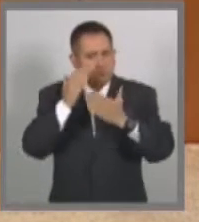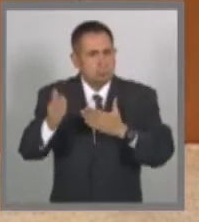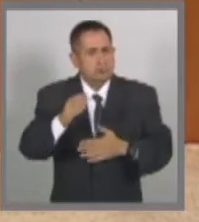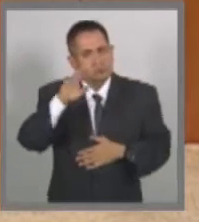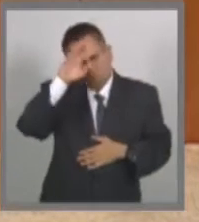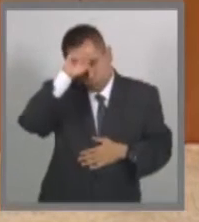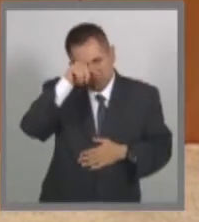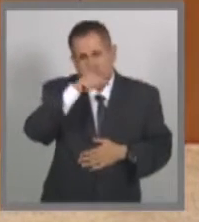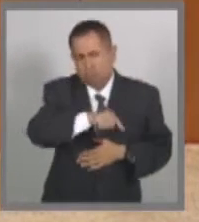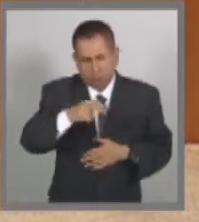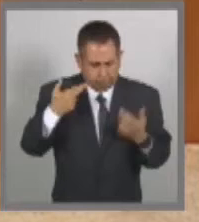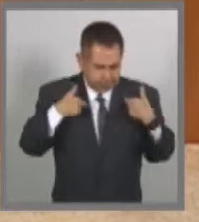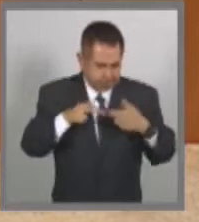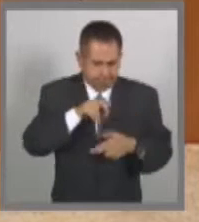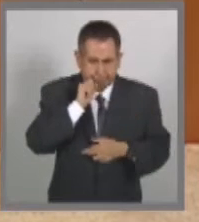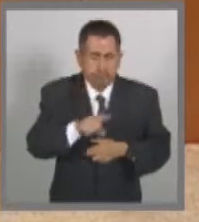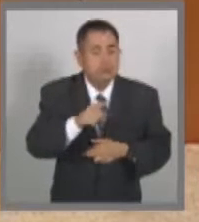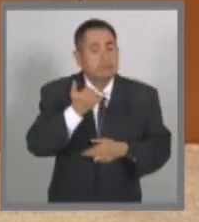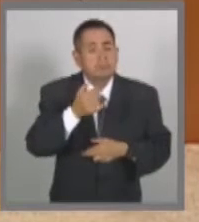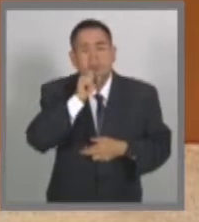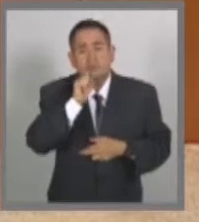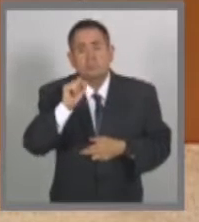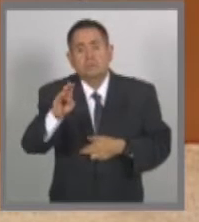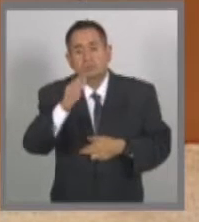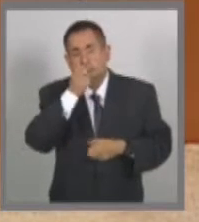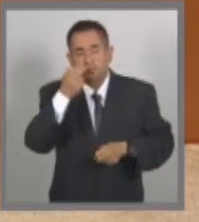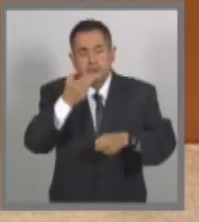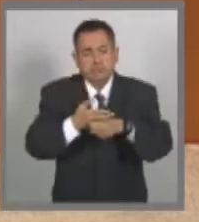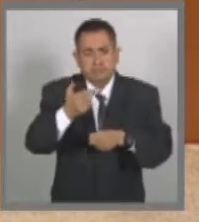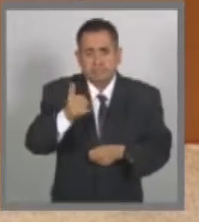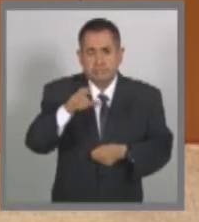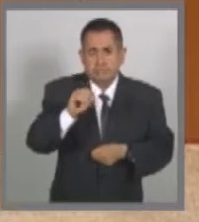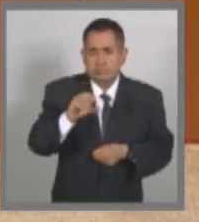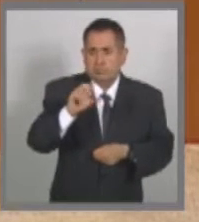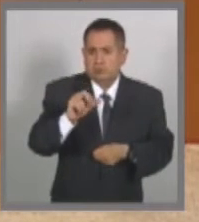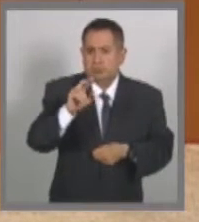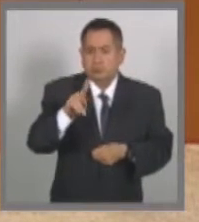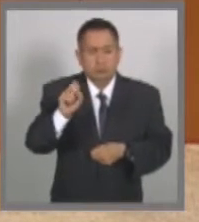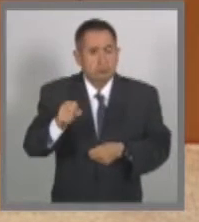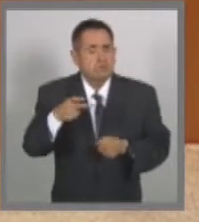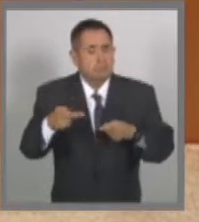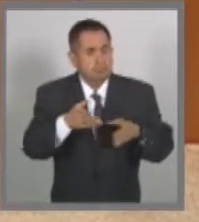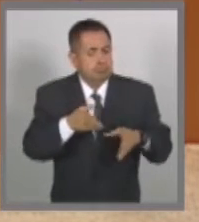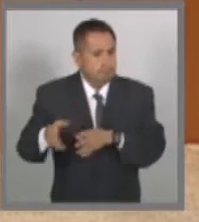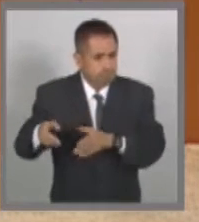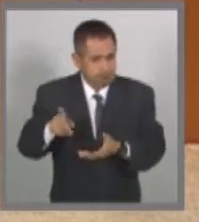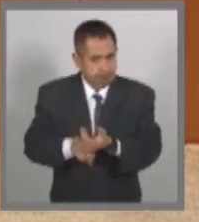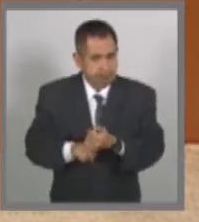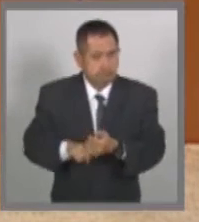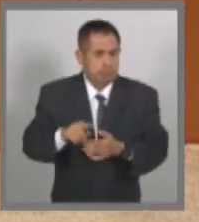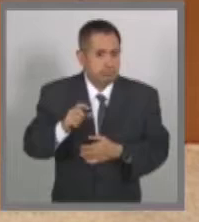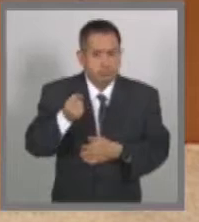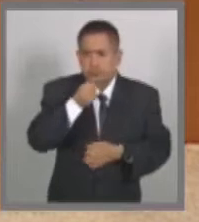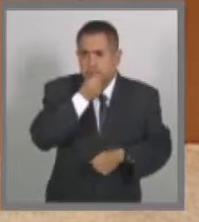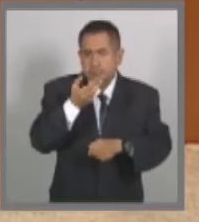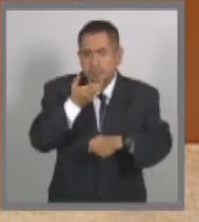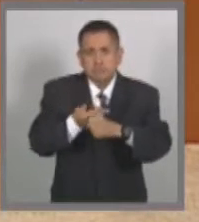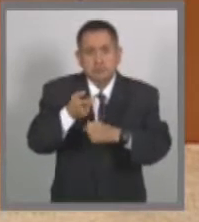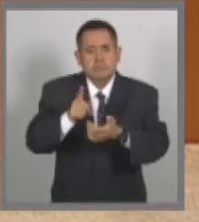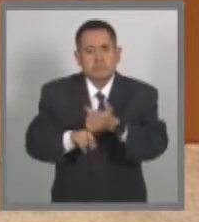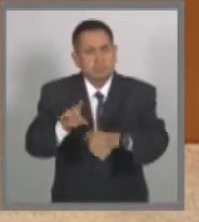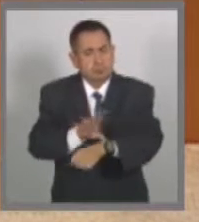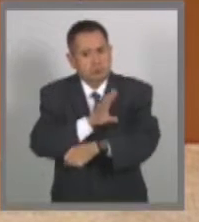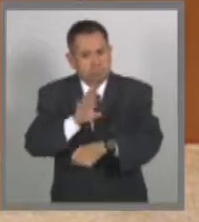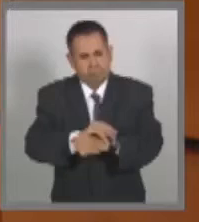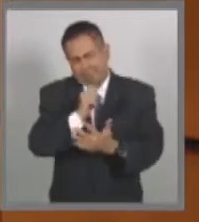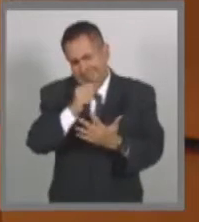de Monterrey y fue subsecretario de Hidrocarburos y subsecretario de Planeación Estratégica en la Secretaría de Energía,